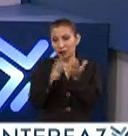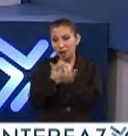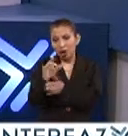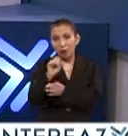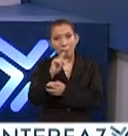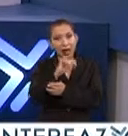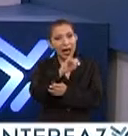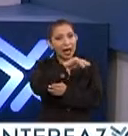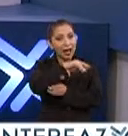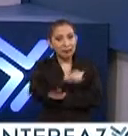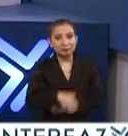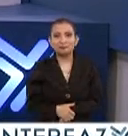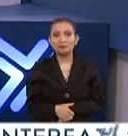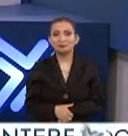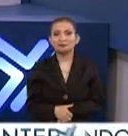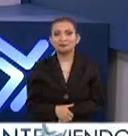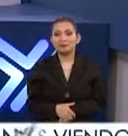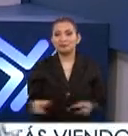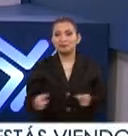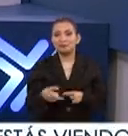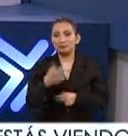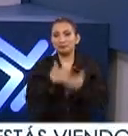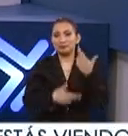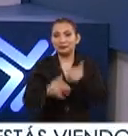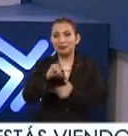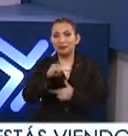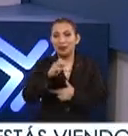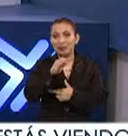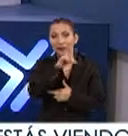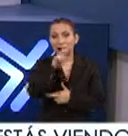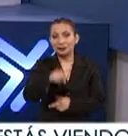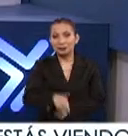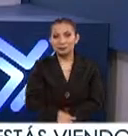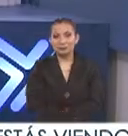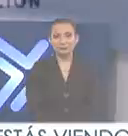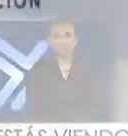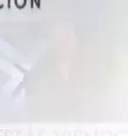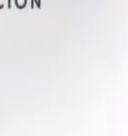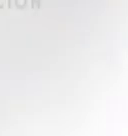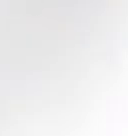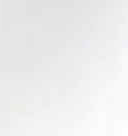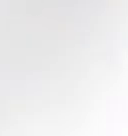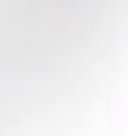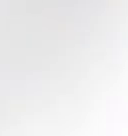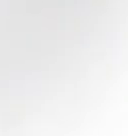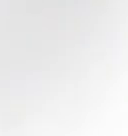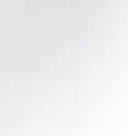Omar, gracias, Ana Cristina. Gracias. Gracias. Vamos a una breve pausa, regresamos. Esto es Interfaz.